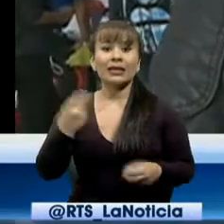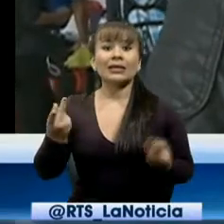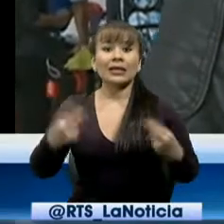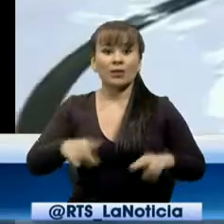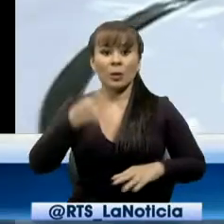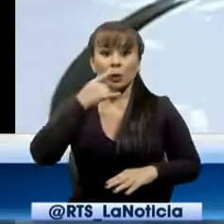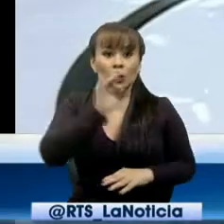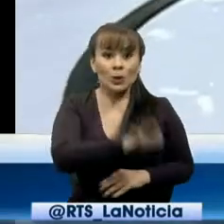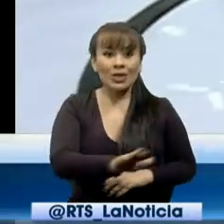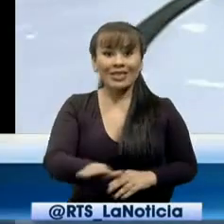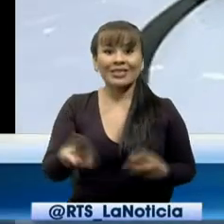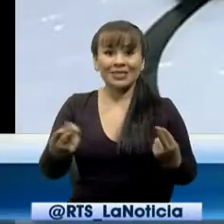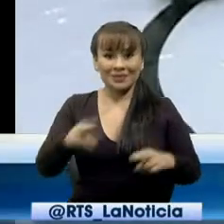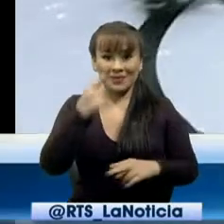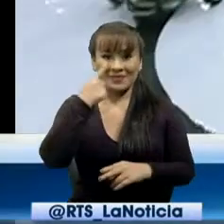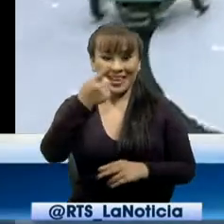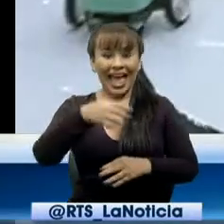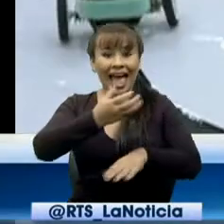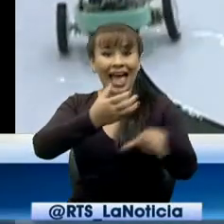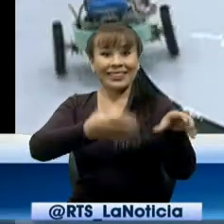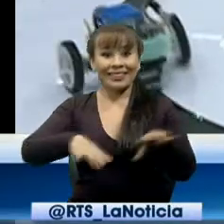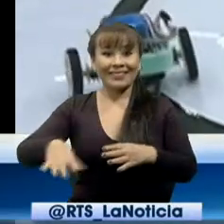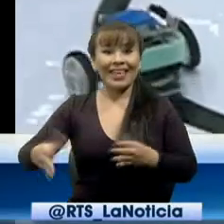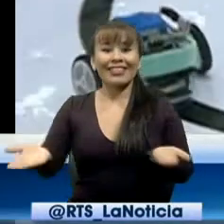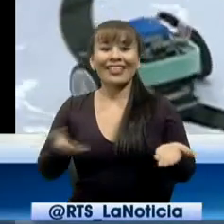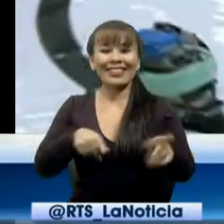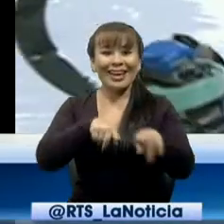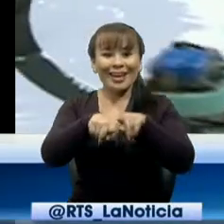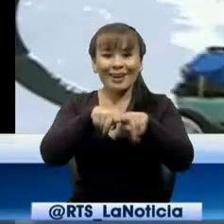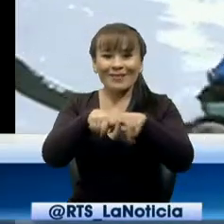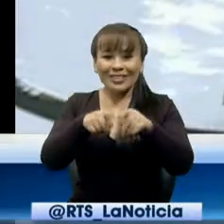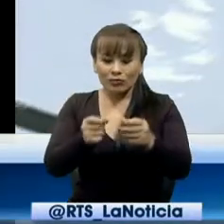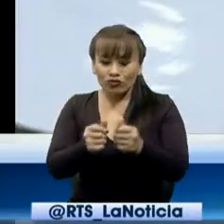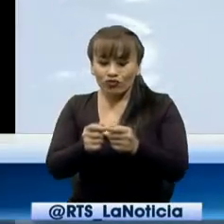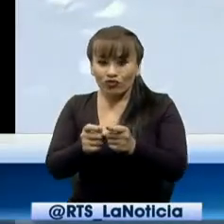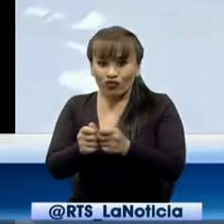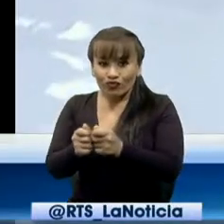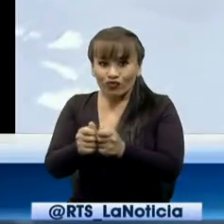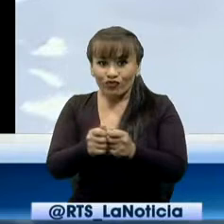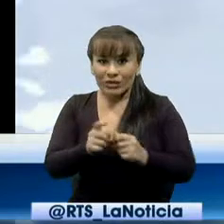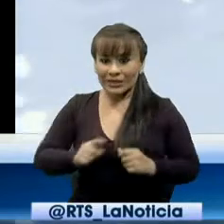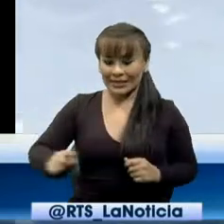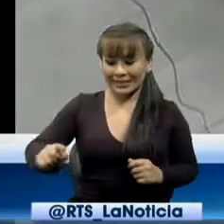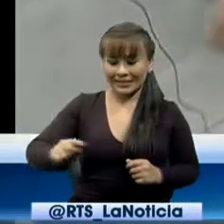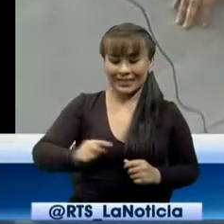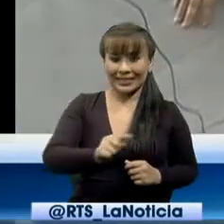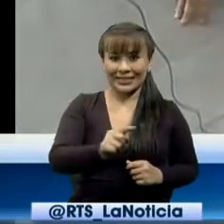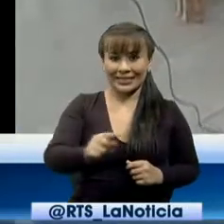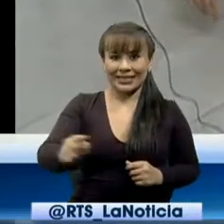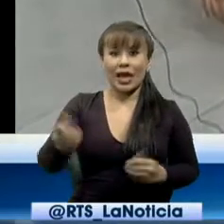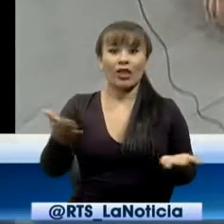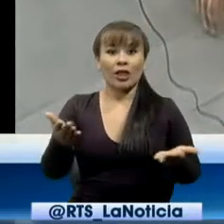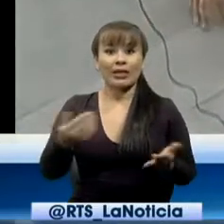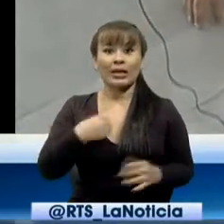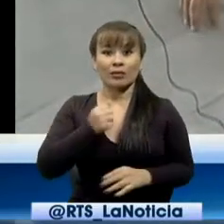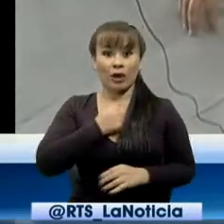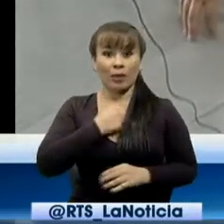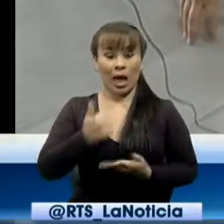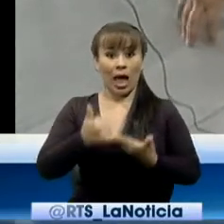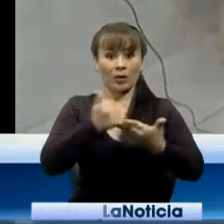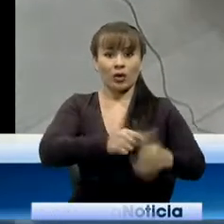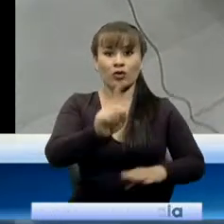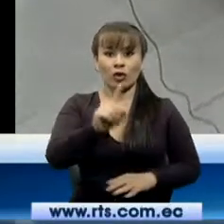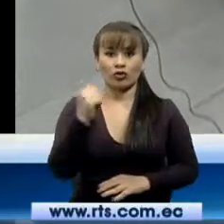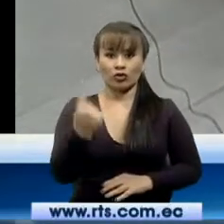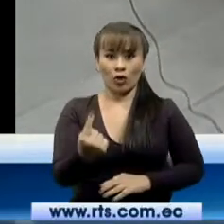categoría niños. Uno de los eventos más concurridos es la competencia de circuitos. El objetivo es que el robot siga una ruta sin ayuda de su dueño. El